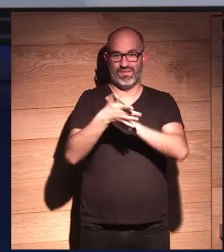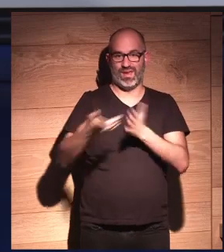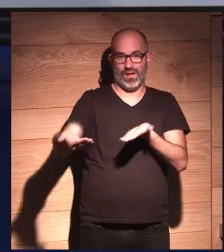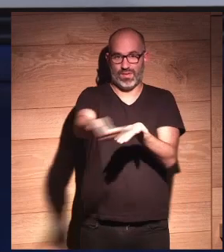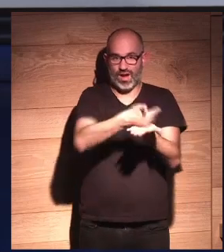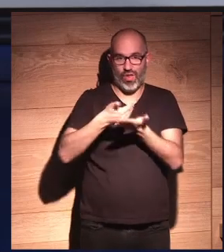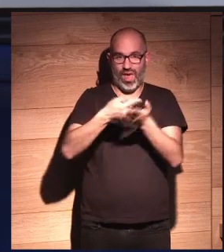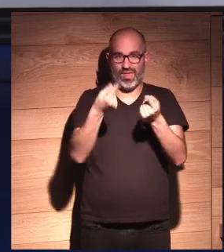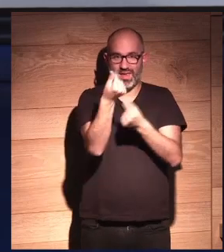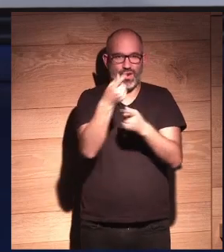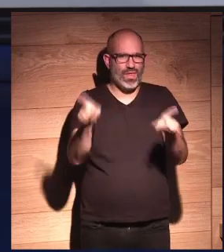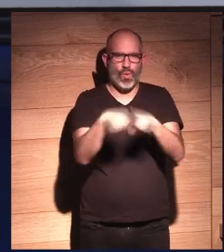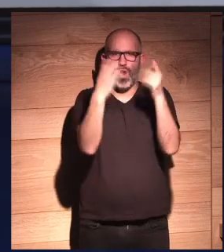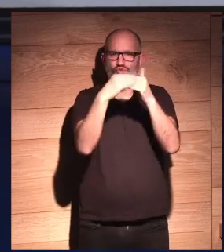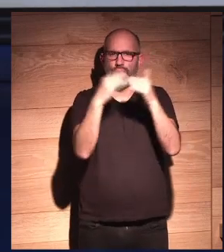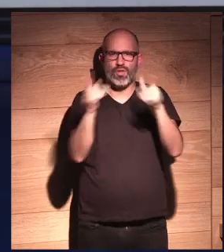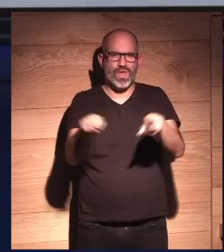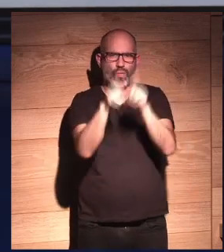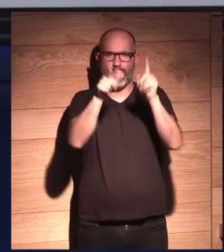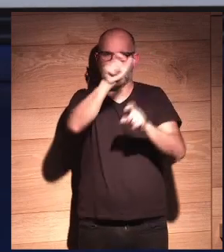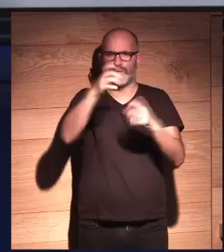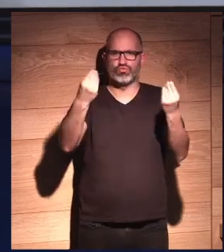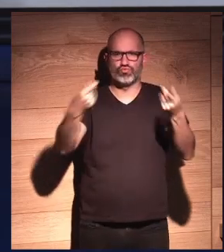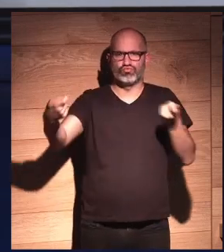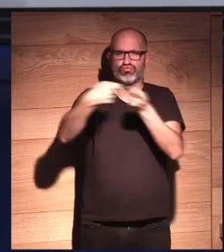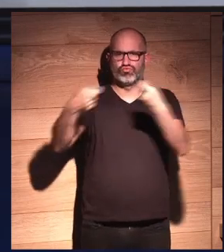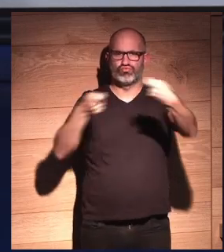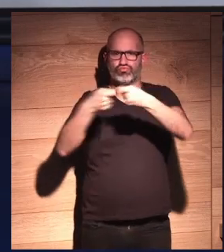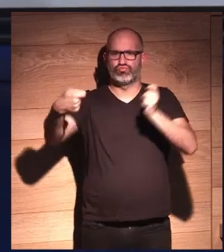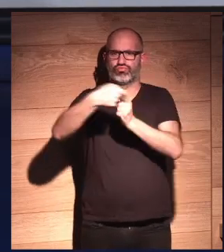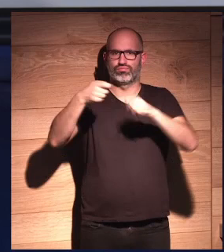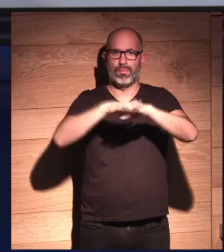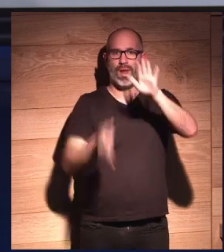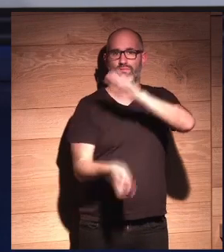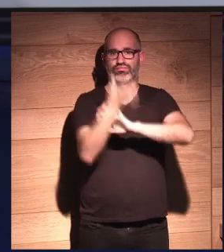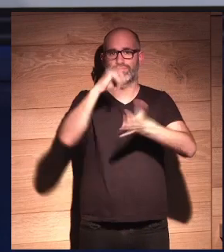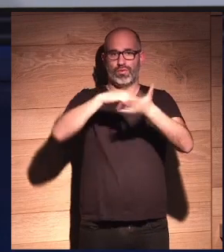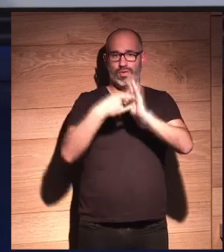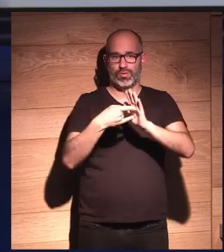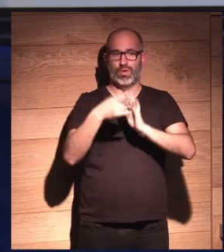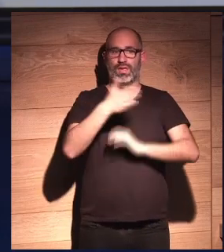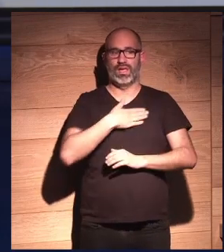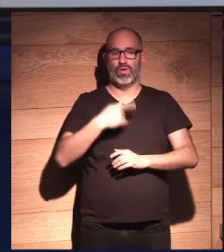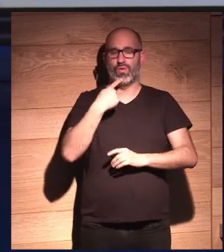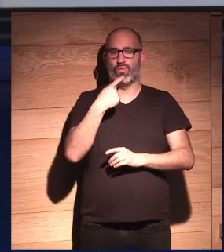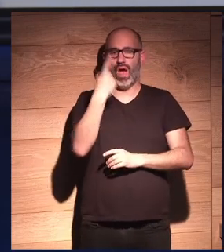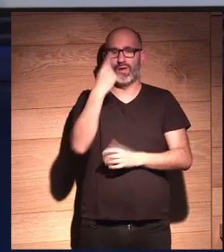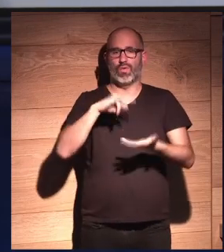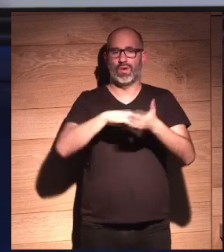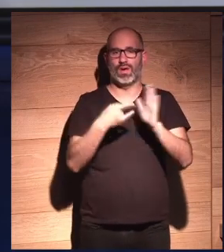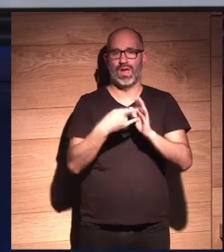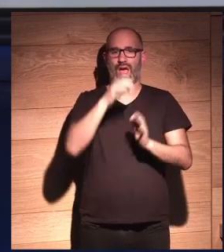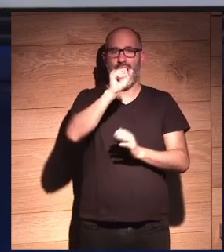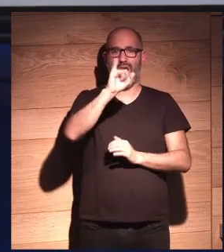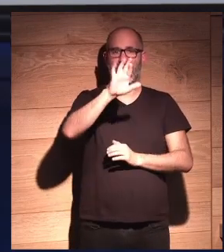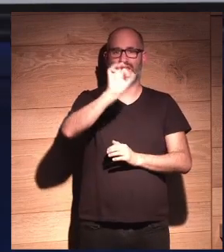Me da igual de qué tipo de usuarios sean, ¿vale? Y os quiero poner un ejemplo que va a ser un proyecto que se llama Iron Sky, ¿vale? Vamos a coger un